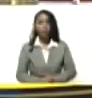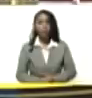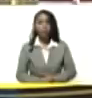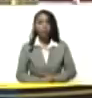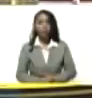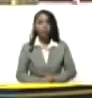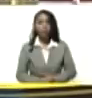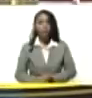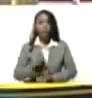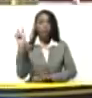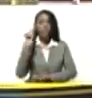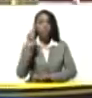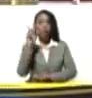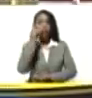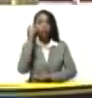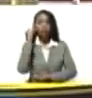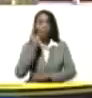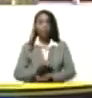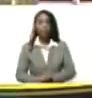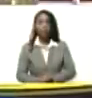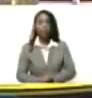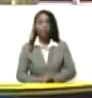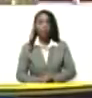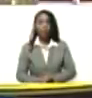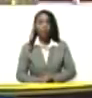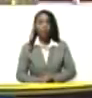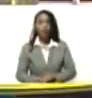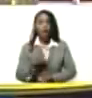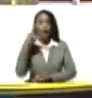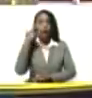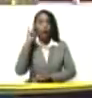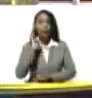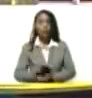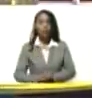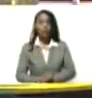los venezolanos y los venezolanos tenemos